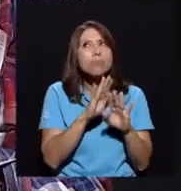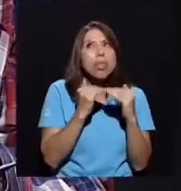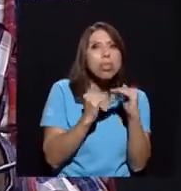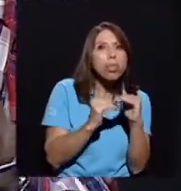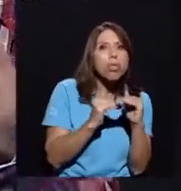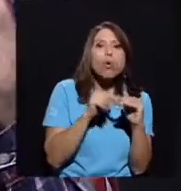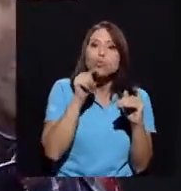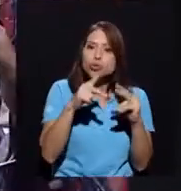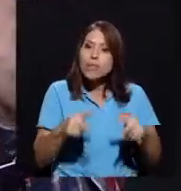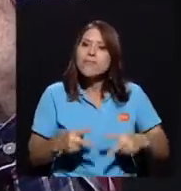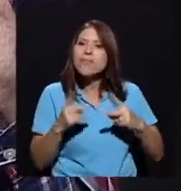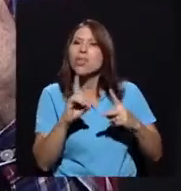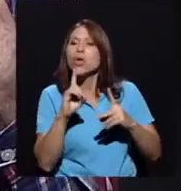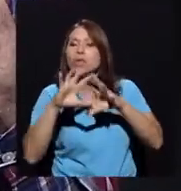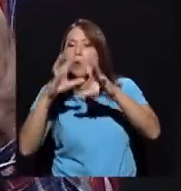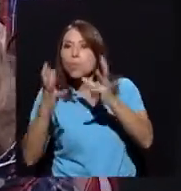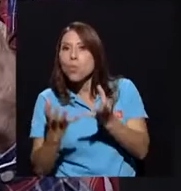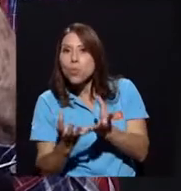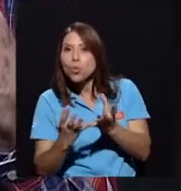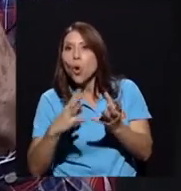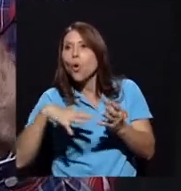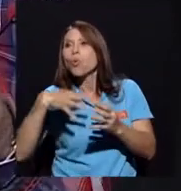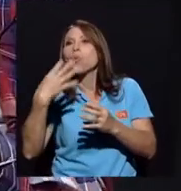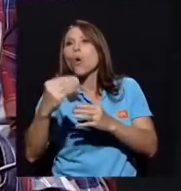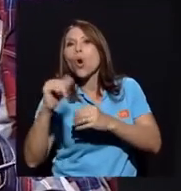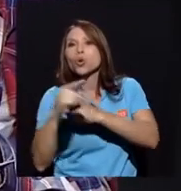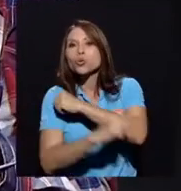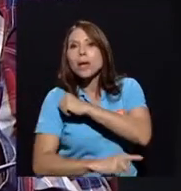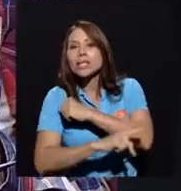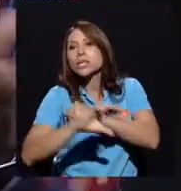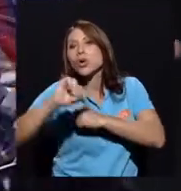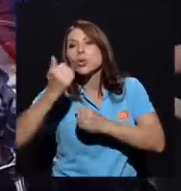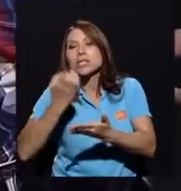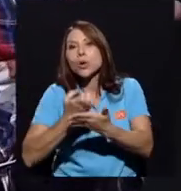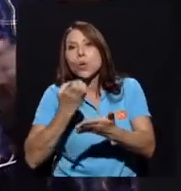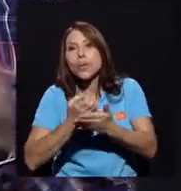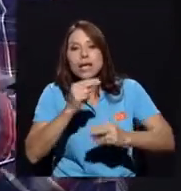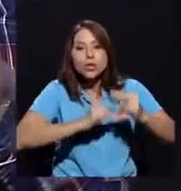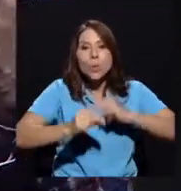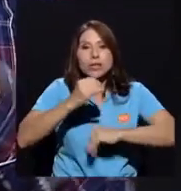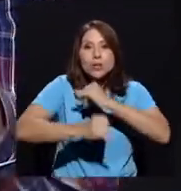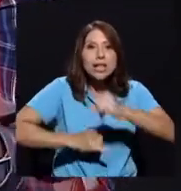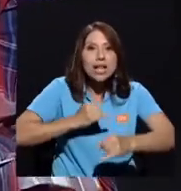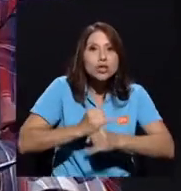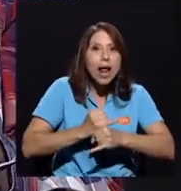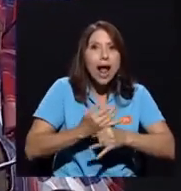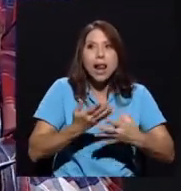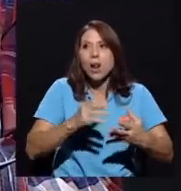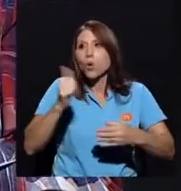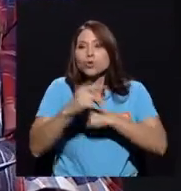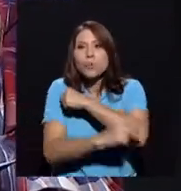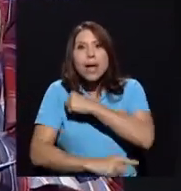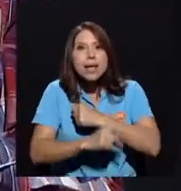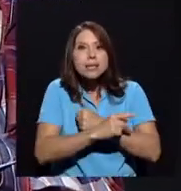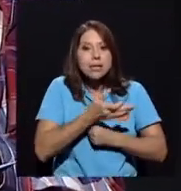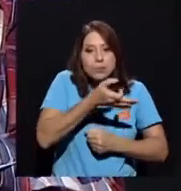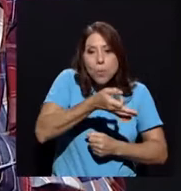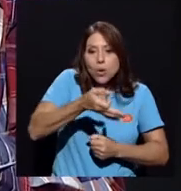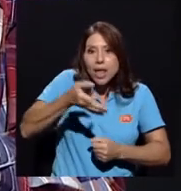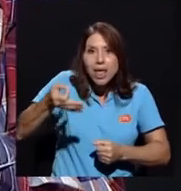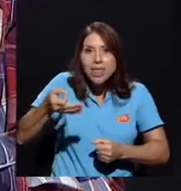otras economías hay comercio internacional la inversión extranjera hay monedas entonces disfrutar el tipo de cambio